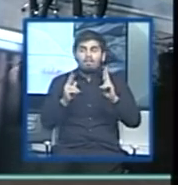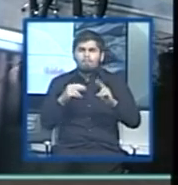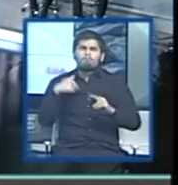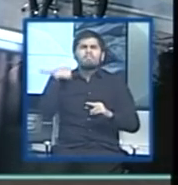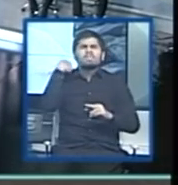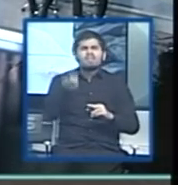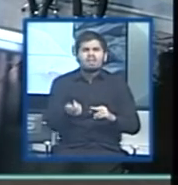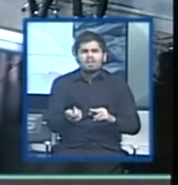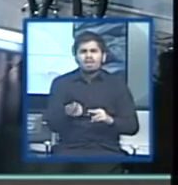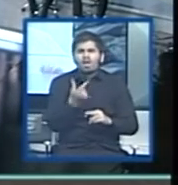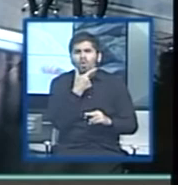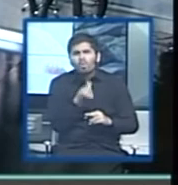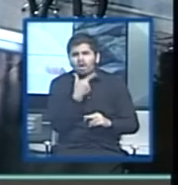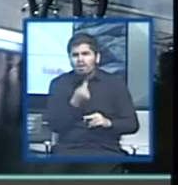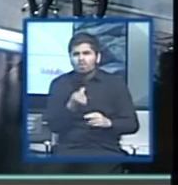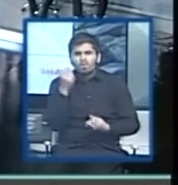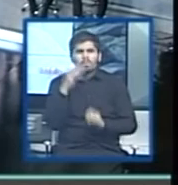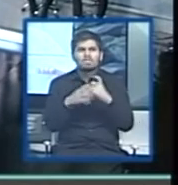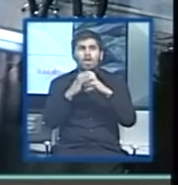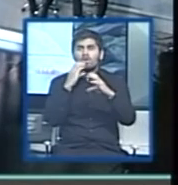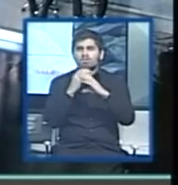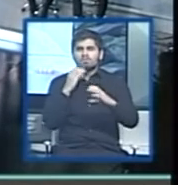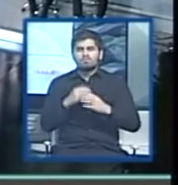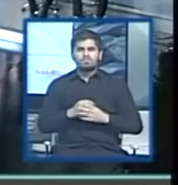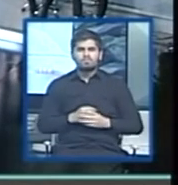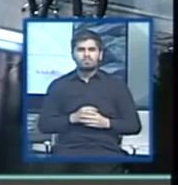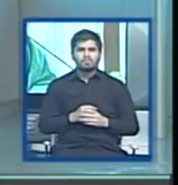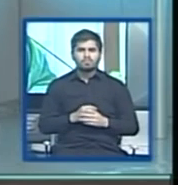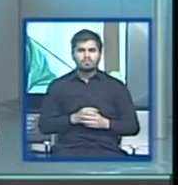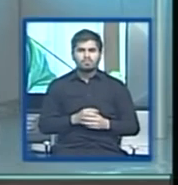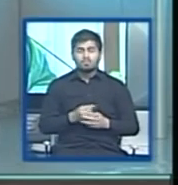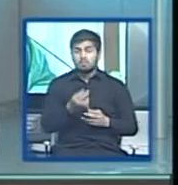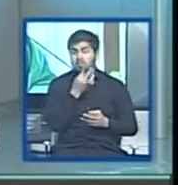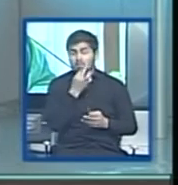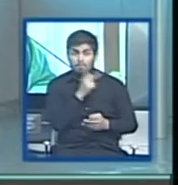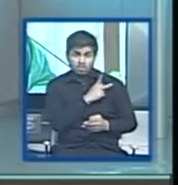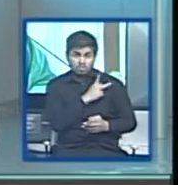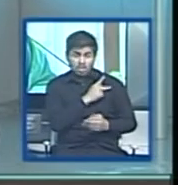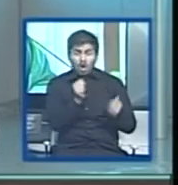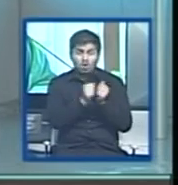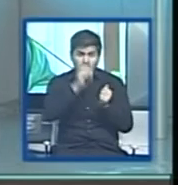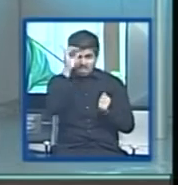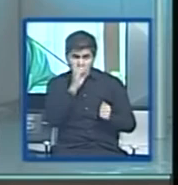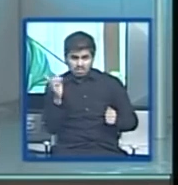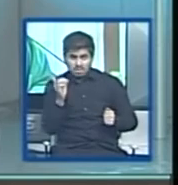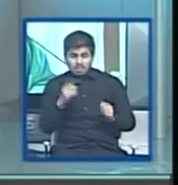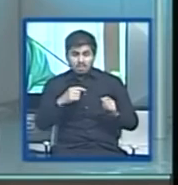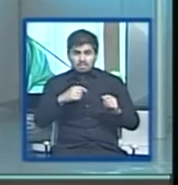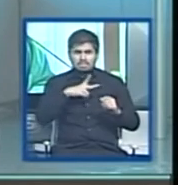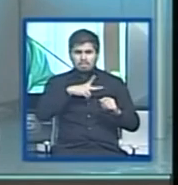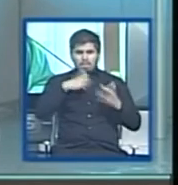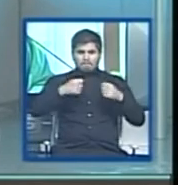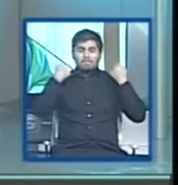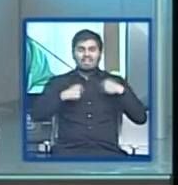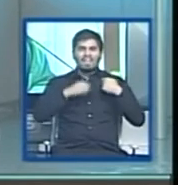creo que se presenta, el jueves se presentan oficialmente. No, simplemente que las personas muchas veces con discapacidad practican más la fe.